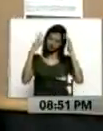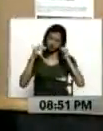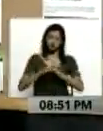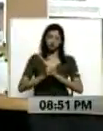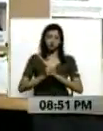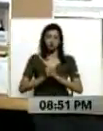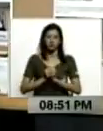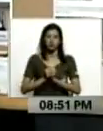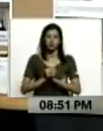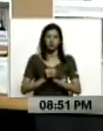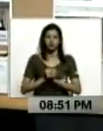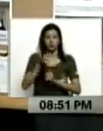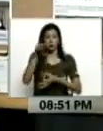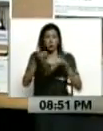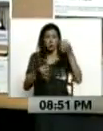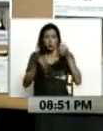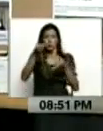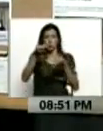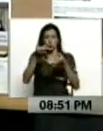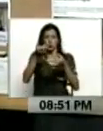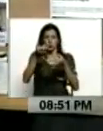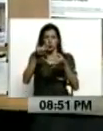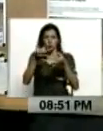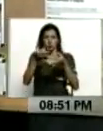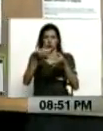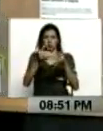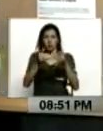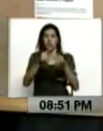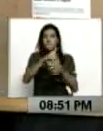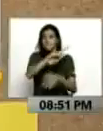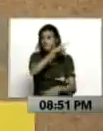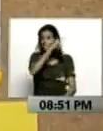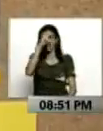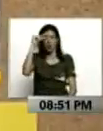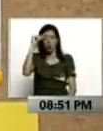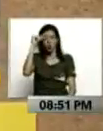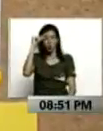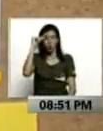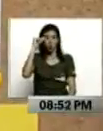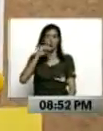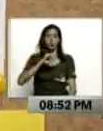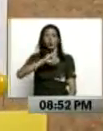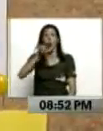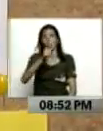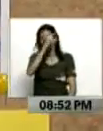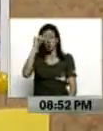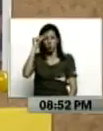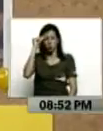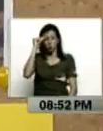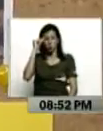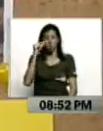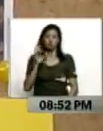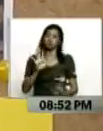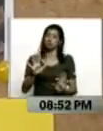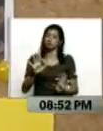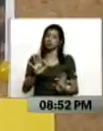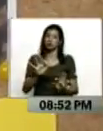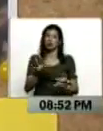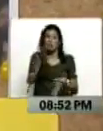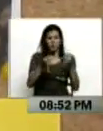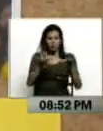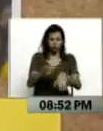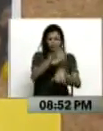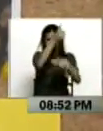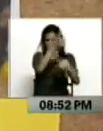duela el recontra magistrado pa Julio borge magistrados cometen delitos de lesa humanidad al